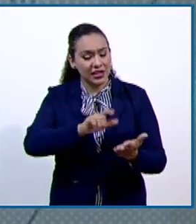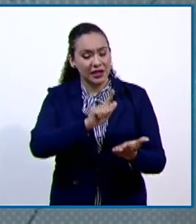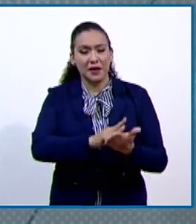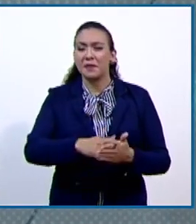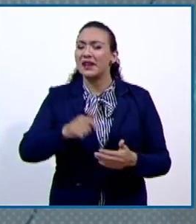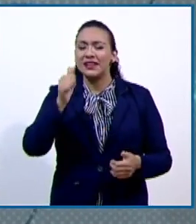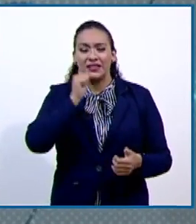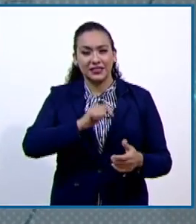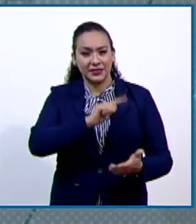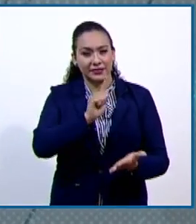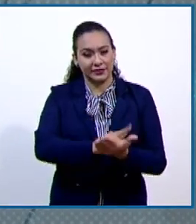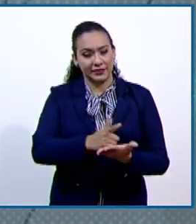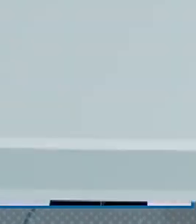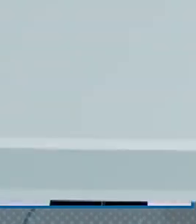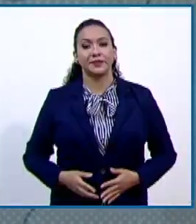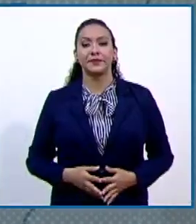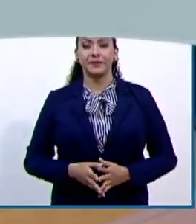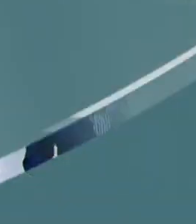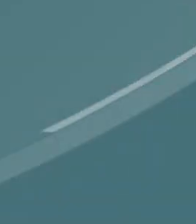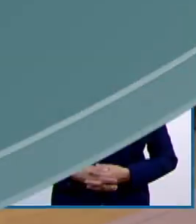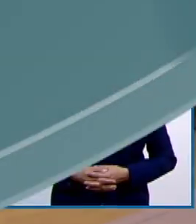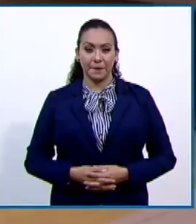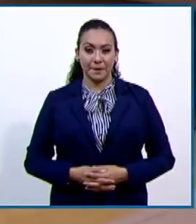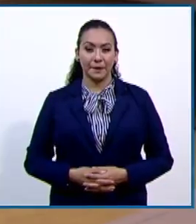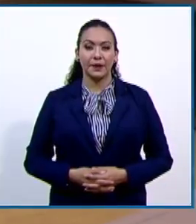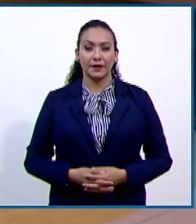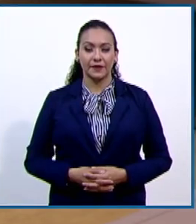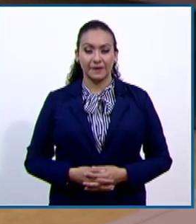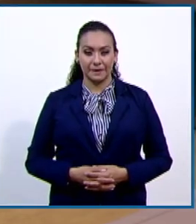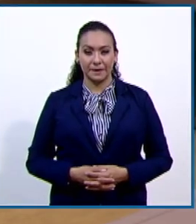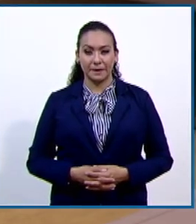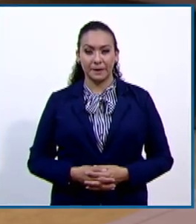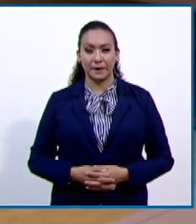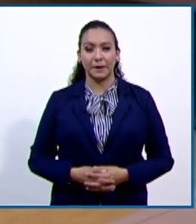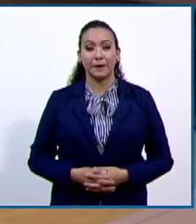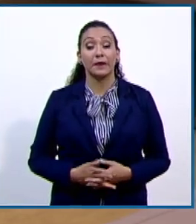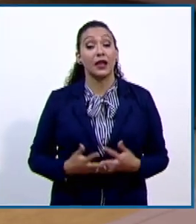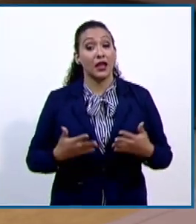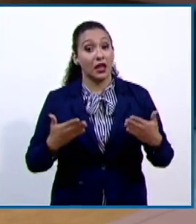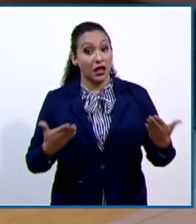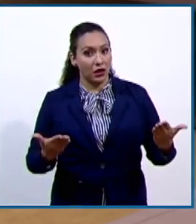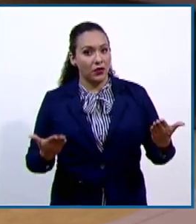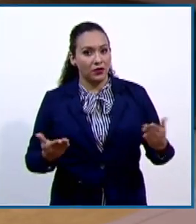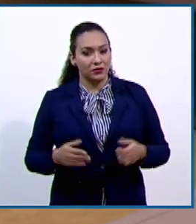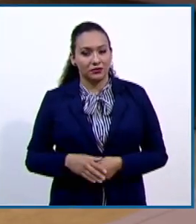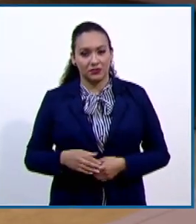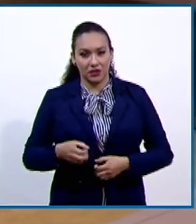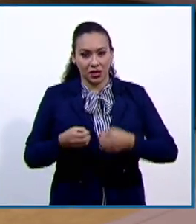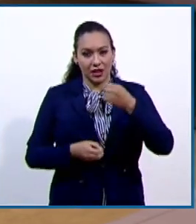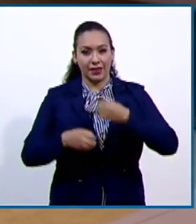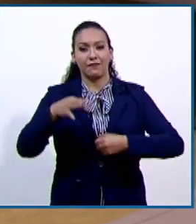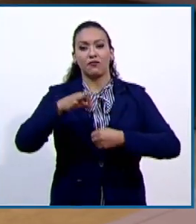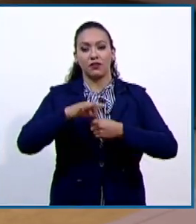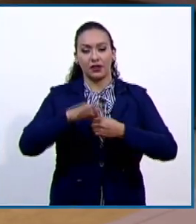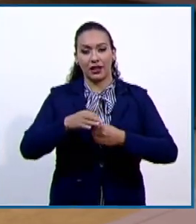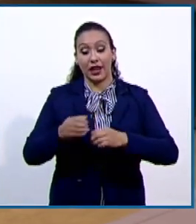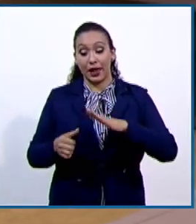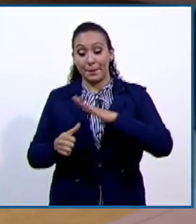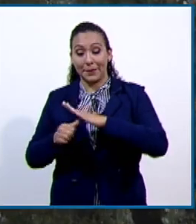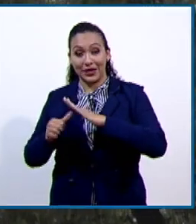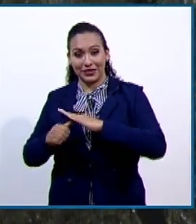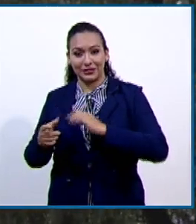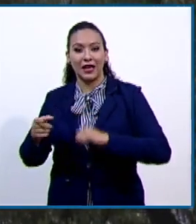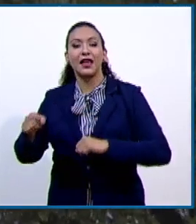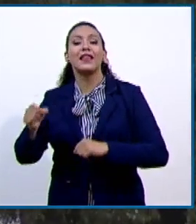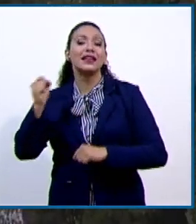de derecho. Tal y como lo determinó el Tribunal Electoral, la mesa directiva